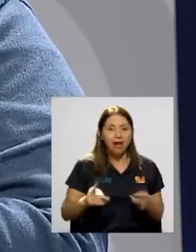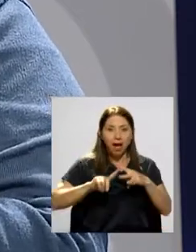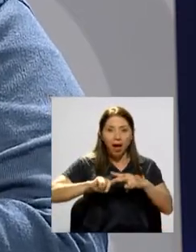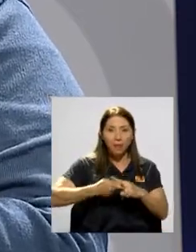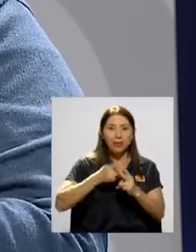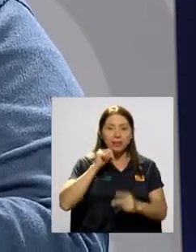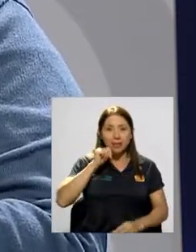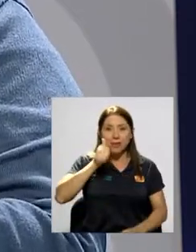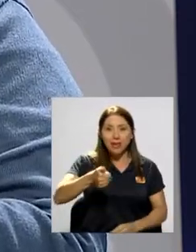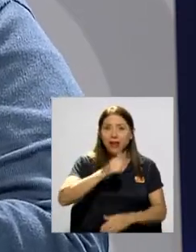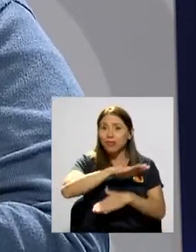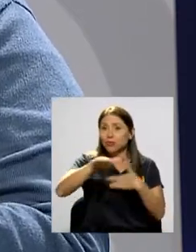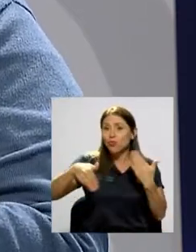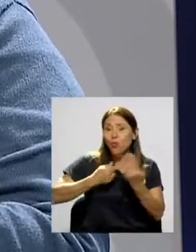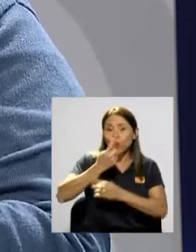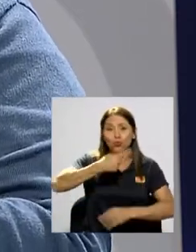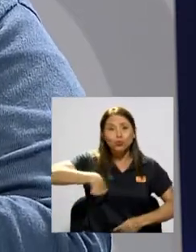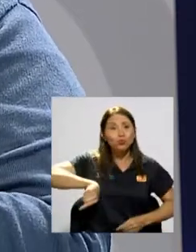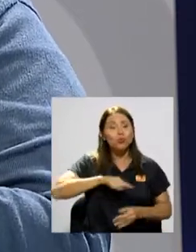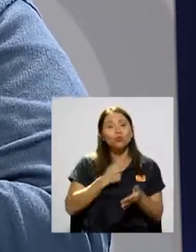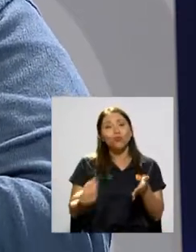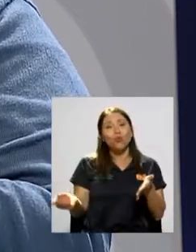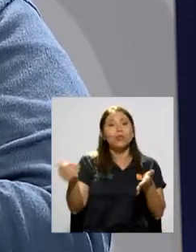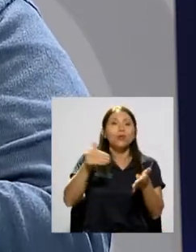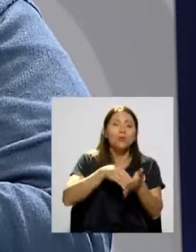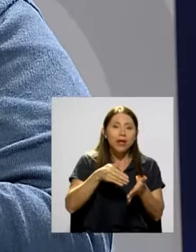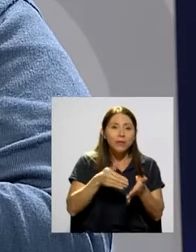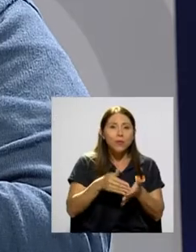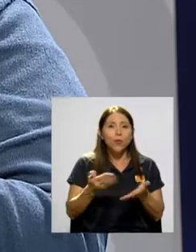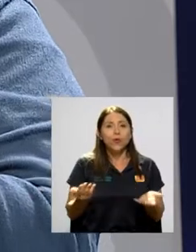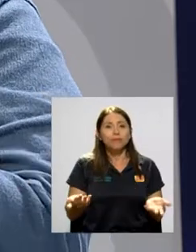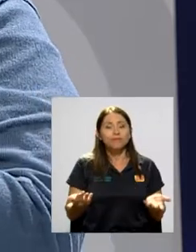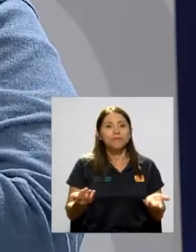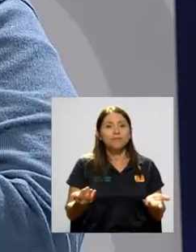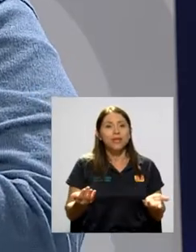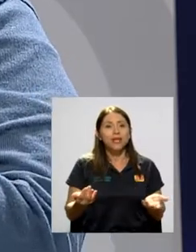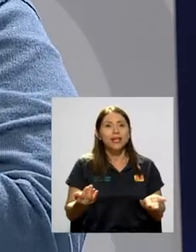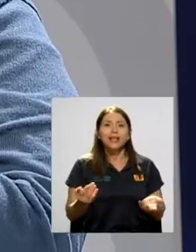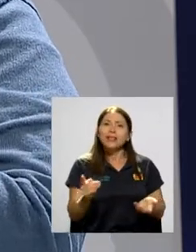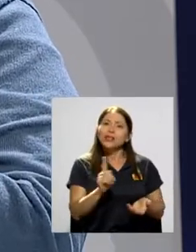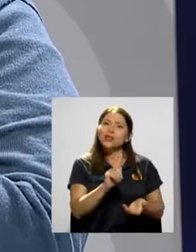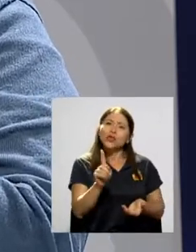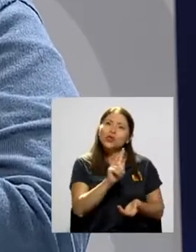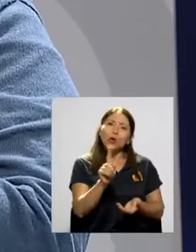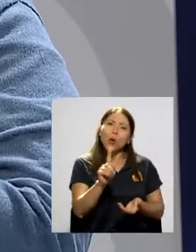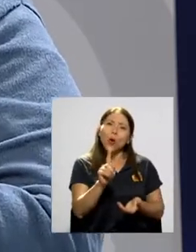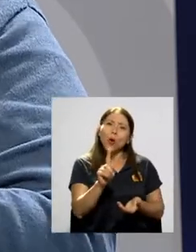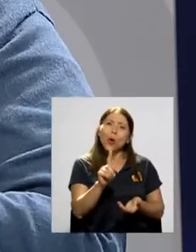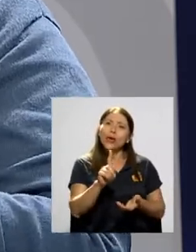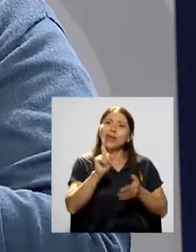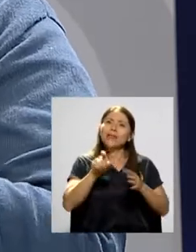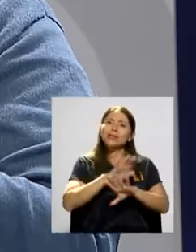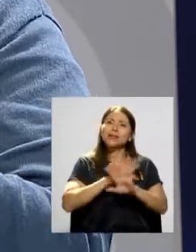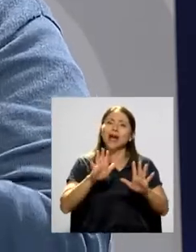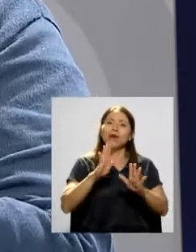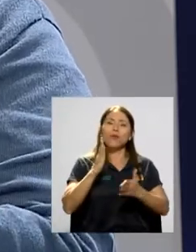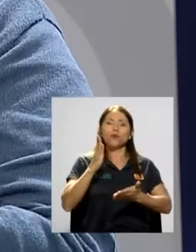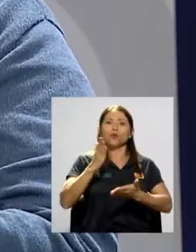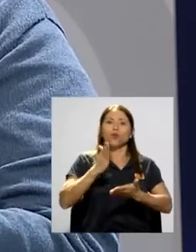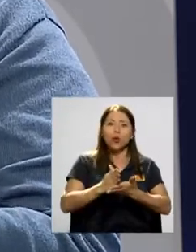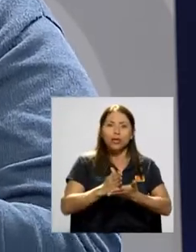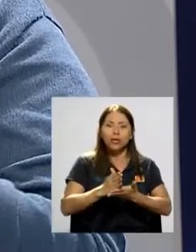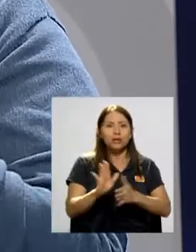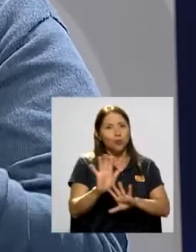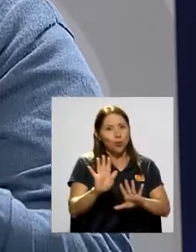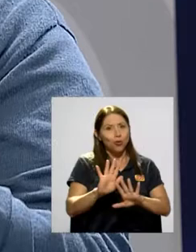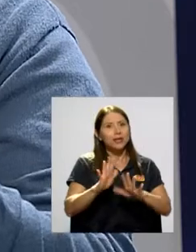nosotros tendremos que regresar de nuevo, no necesariamente hacer un corte, sino, bueno, uh-huh, tenemos un escenario,